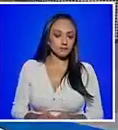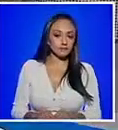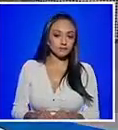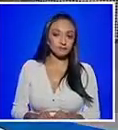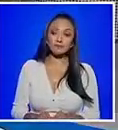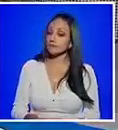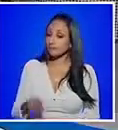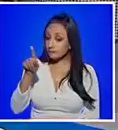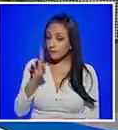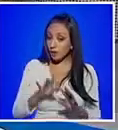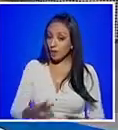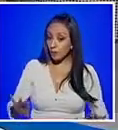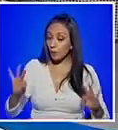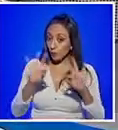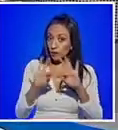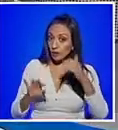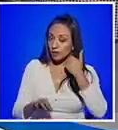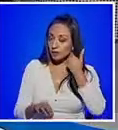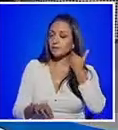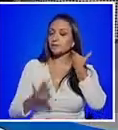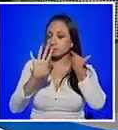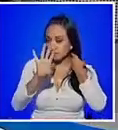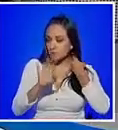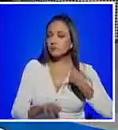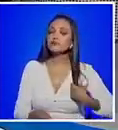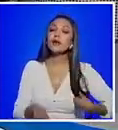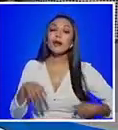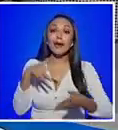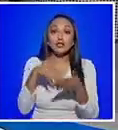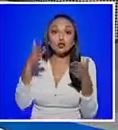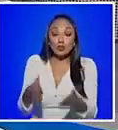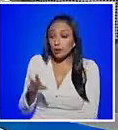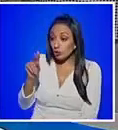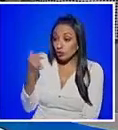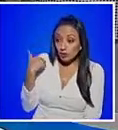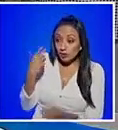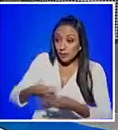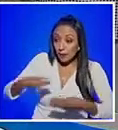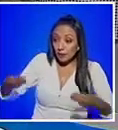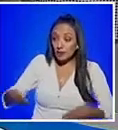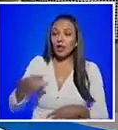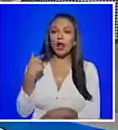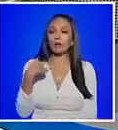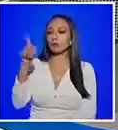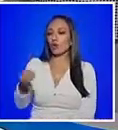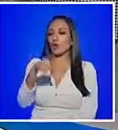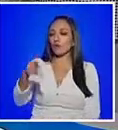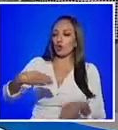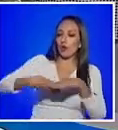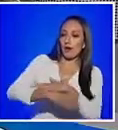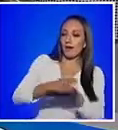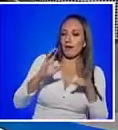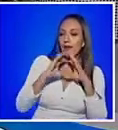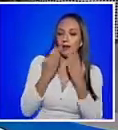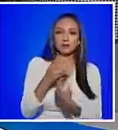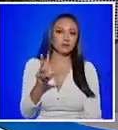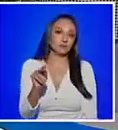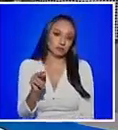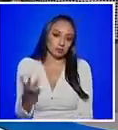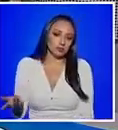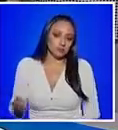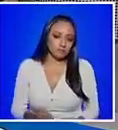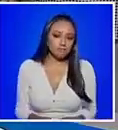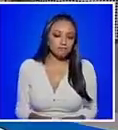es sumamente importante. Ningún estudiante puede ser impedido para ingresar a clases si es que no cuenta con algún material escolar, porque